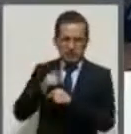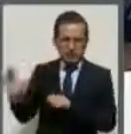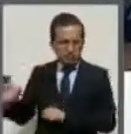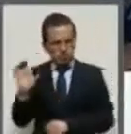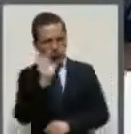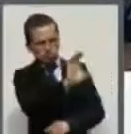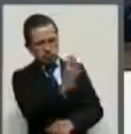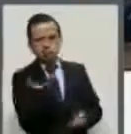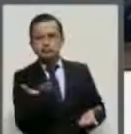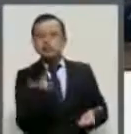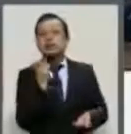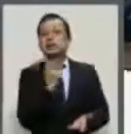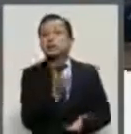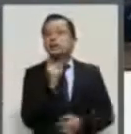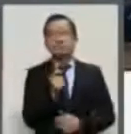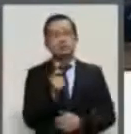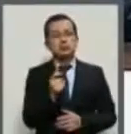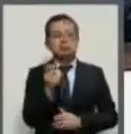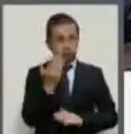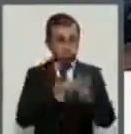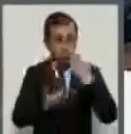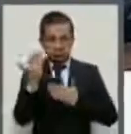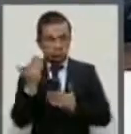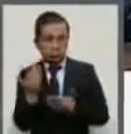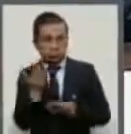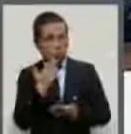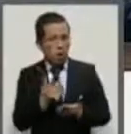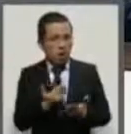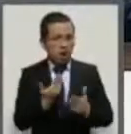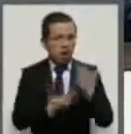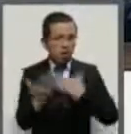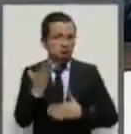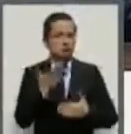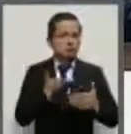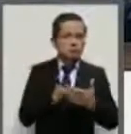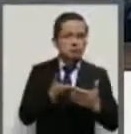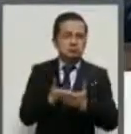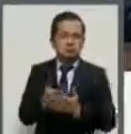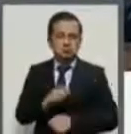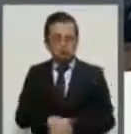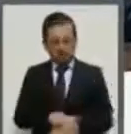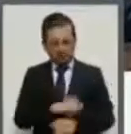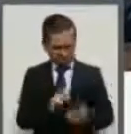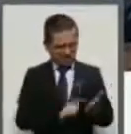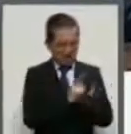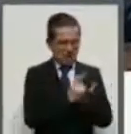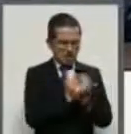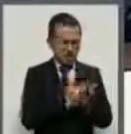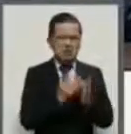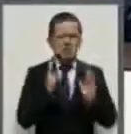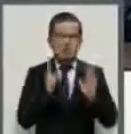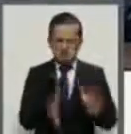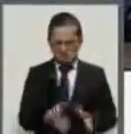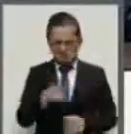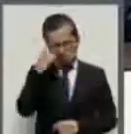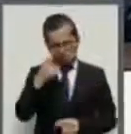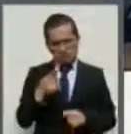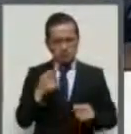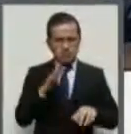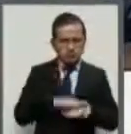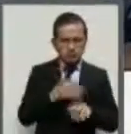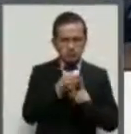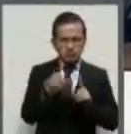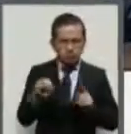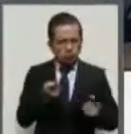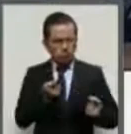el crecimiento del país. Existe un marco legal que ha intentado poner orden, pero es insuficiente. La tarea es